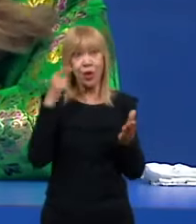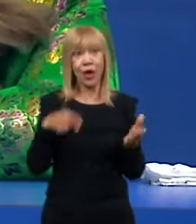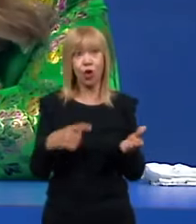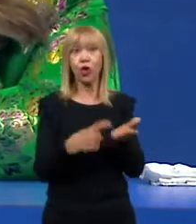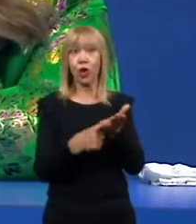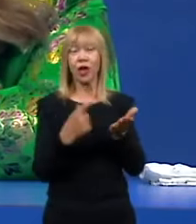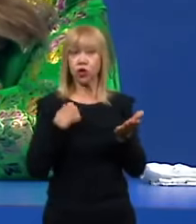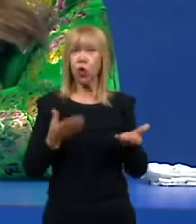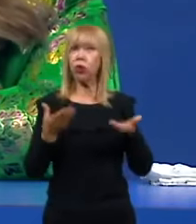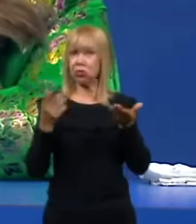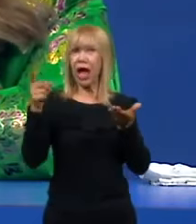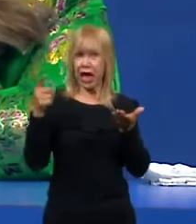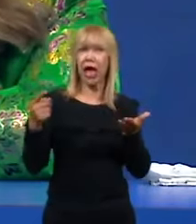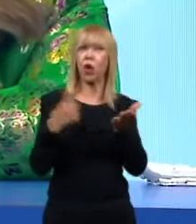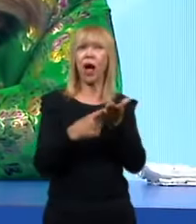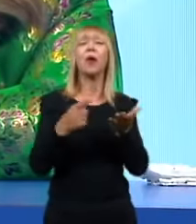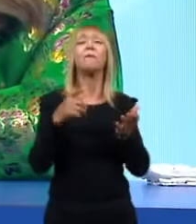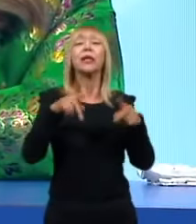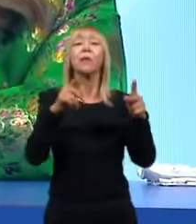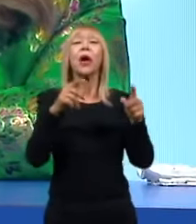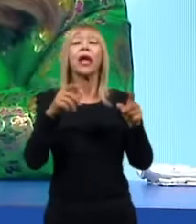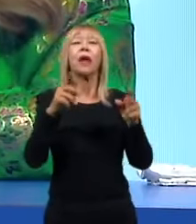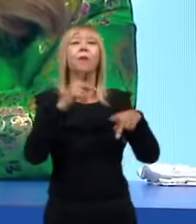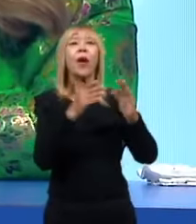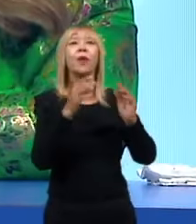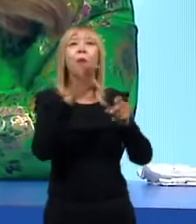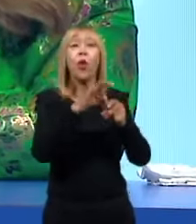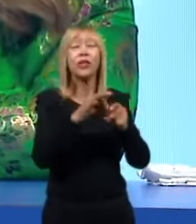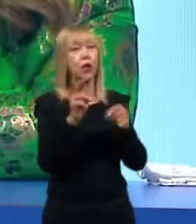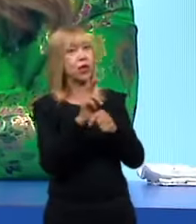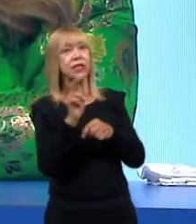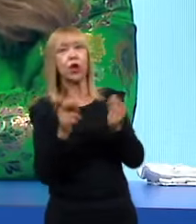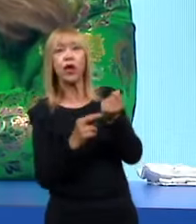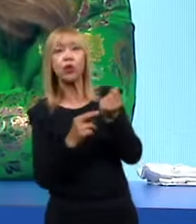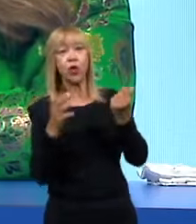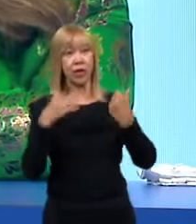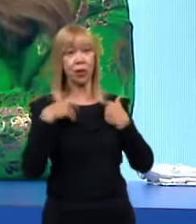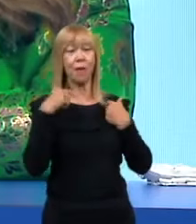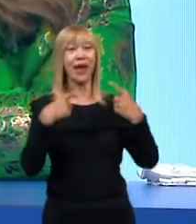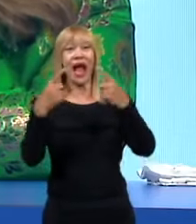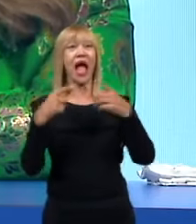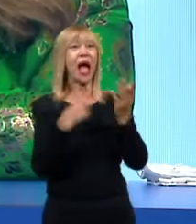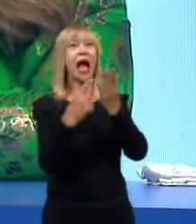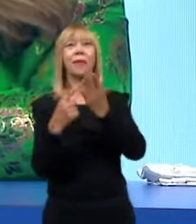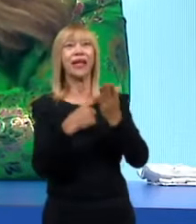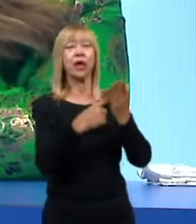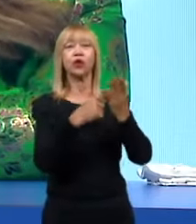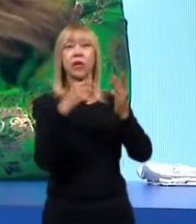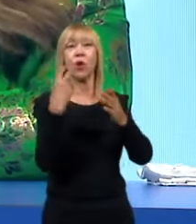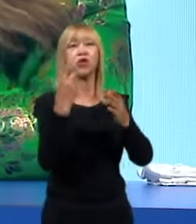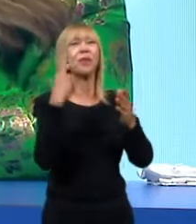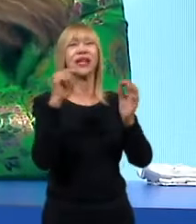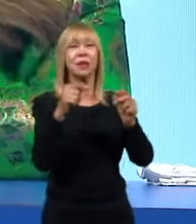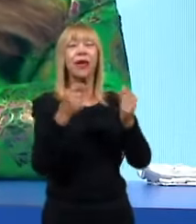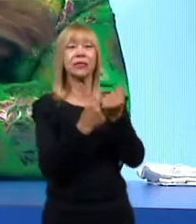lo hagamos y que le permitamos al pueblo votar y de esta manera utilizar los recursos que tenemos para cabilderos y para hacer valer el voto del